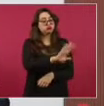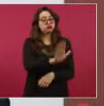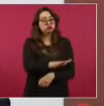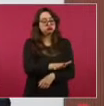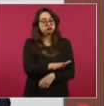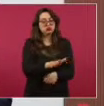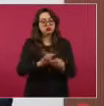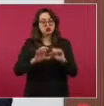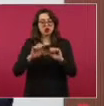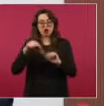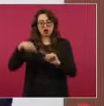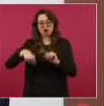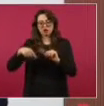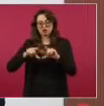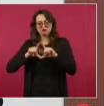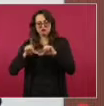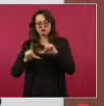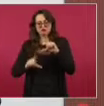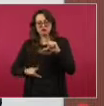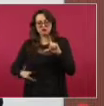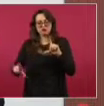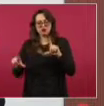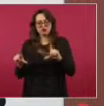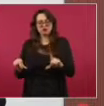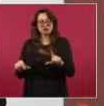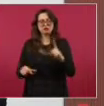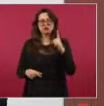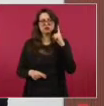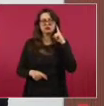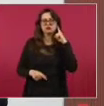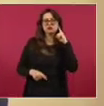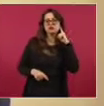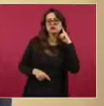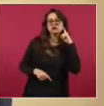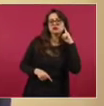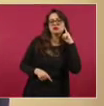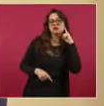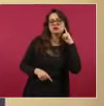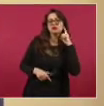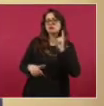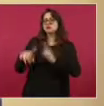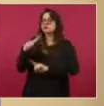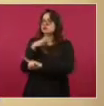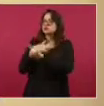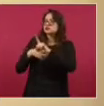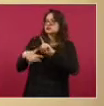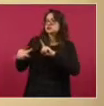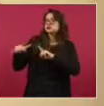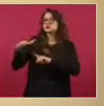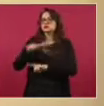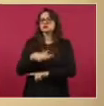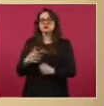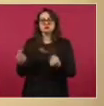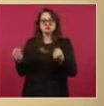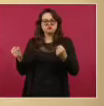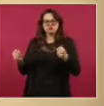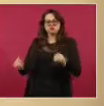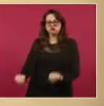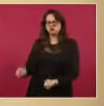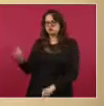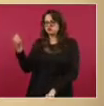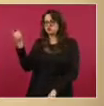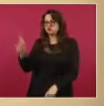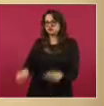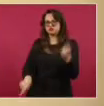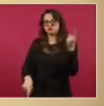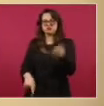país se vivían tiempos dictatoriales y los trabajadores del campo, de las fábricas